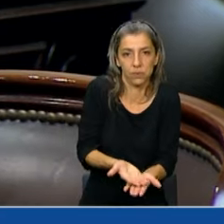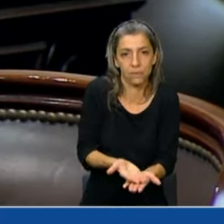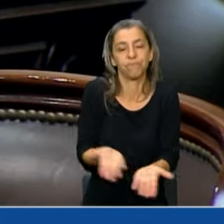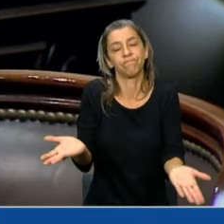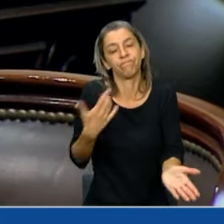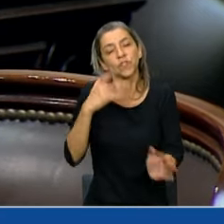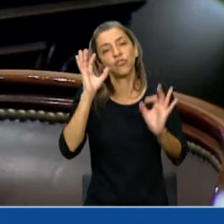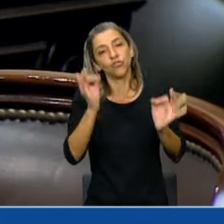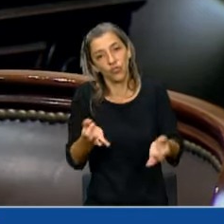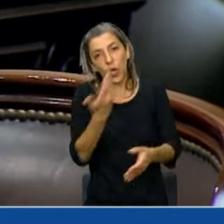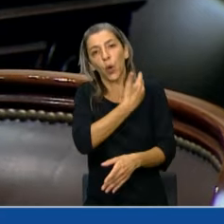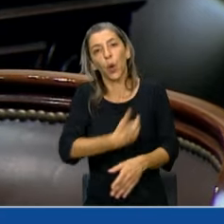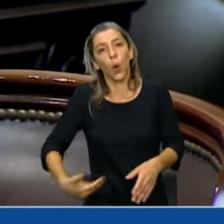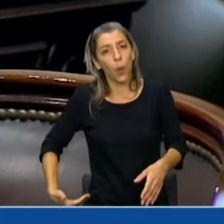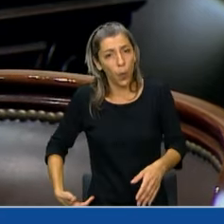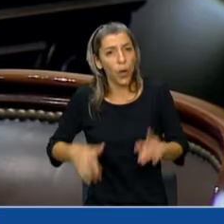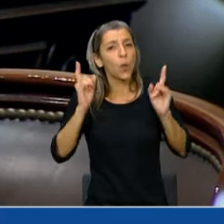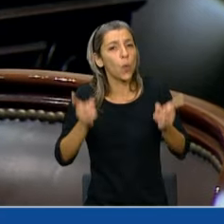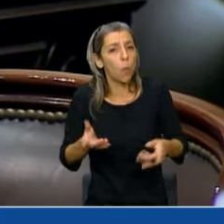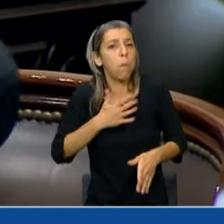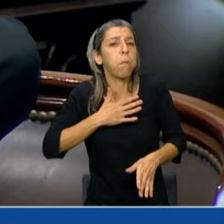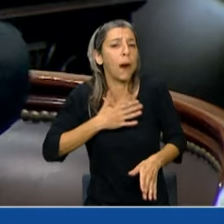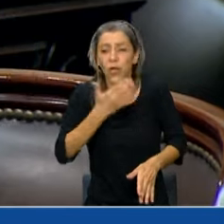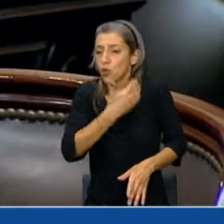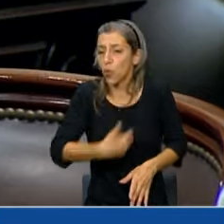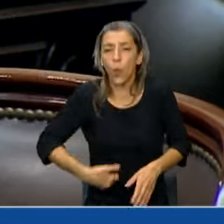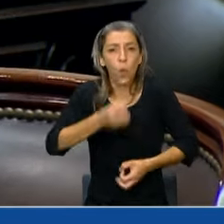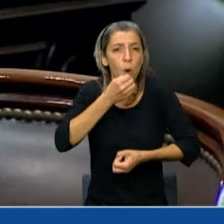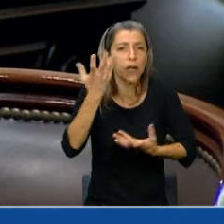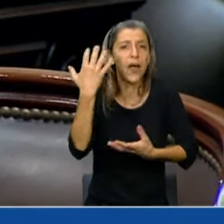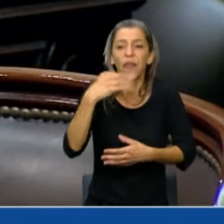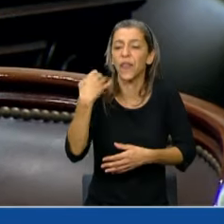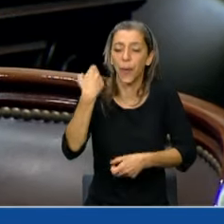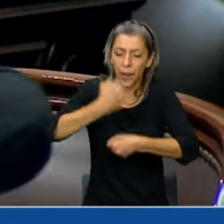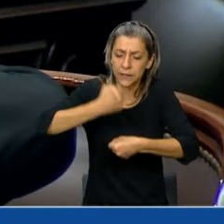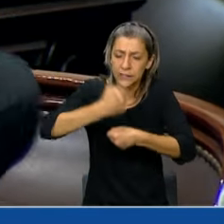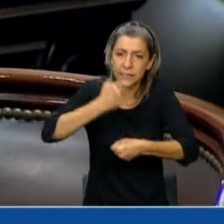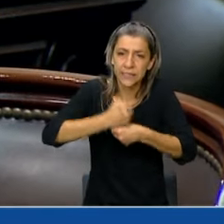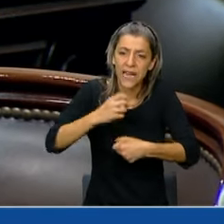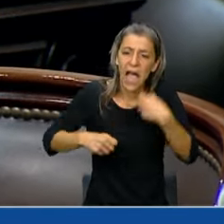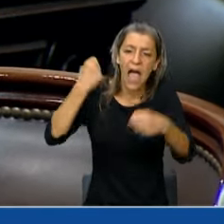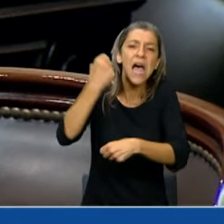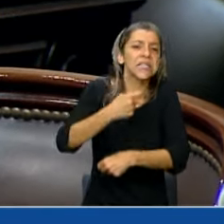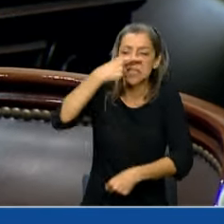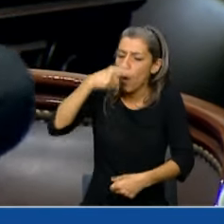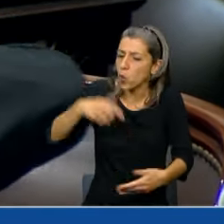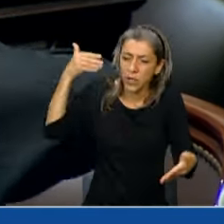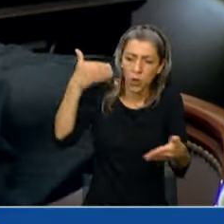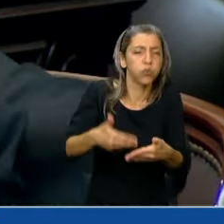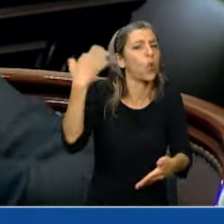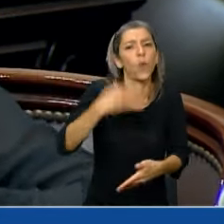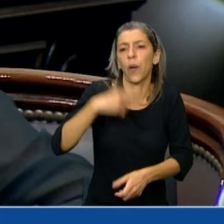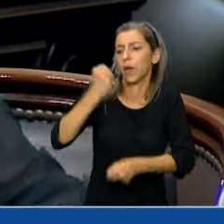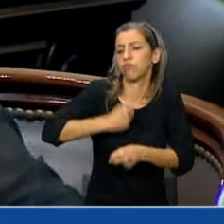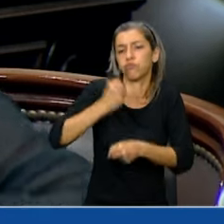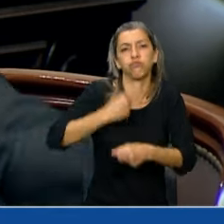gobiernos tienen que gobernar hasta último momento por eso muchas veces me quejo o no me gustan algunas acciones